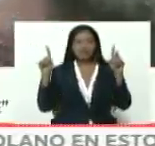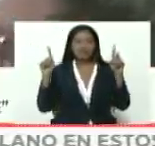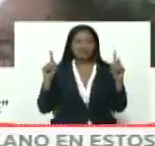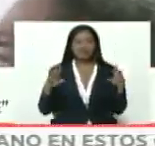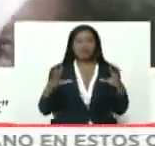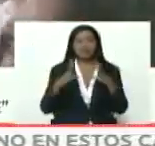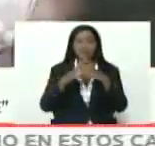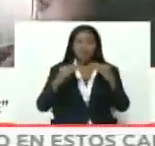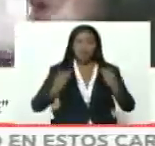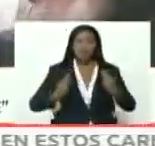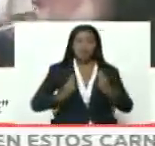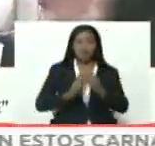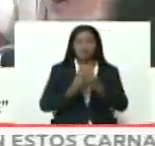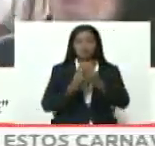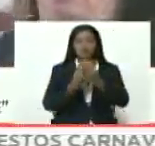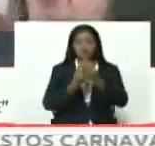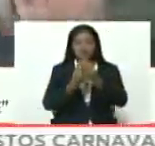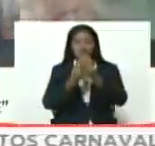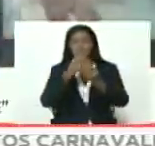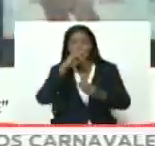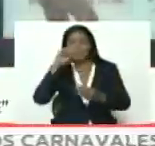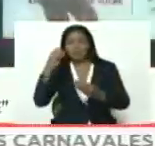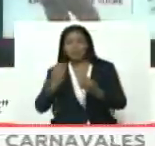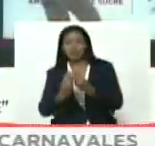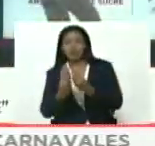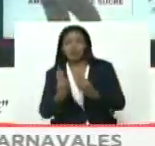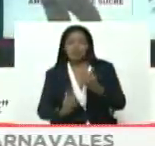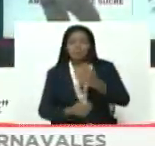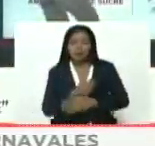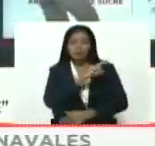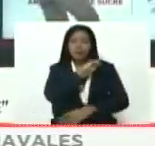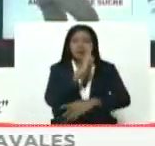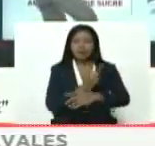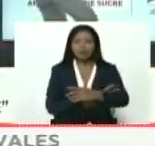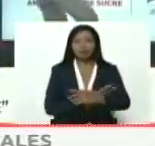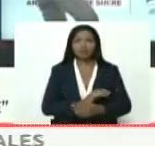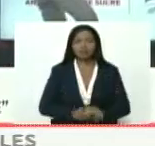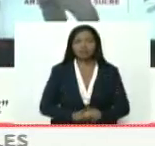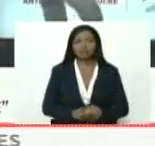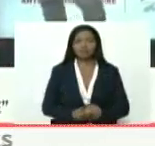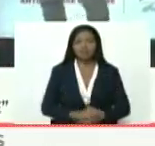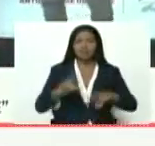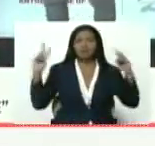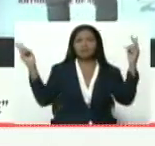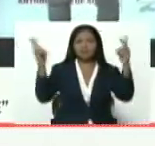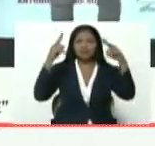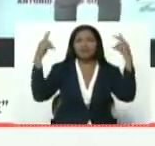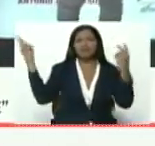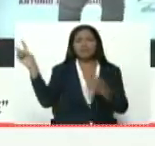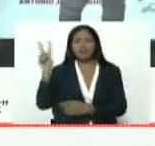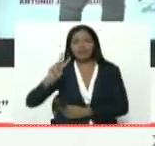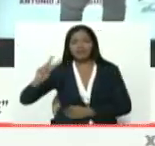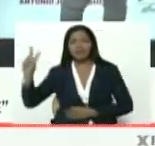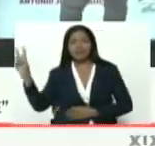diferente! ¡Que con Maduro somos más fuertes!